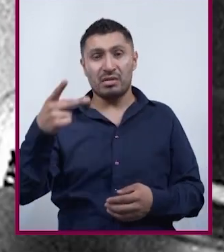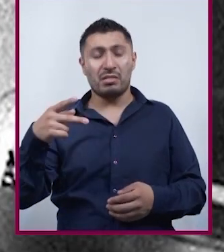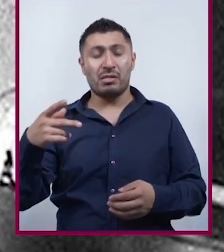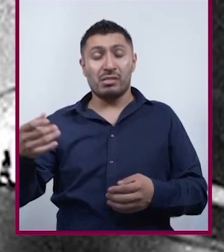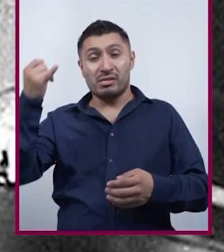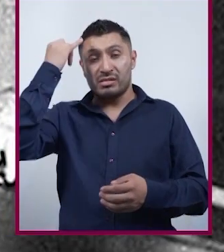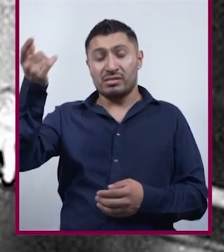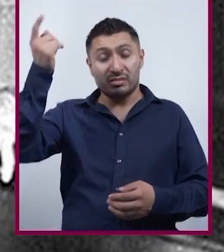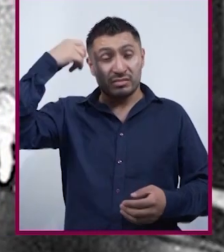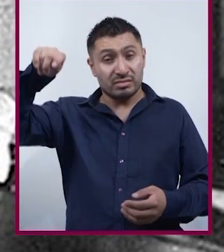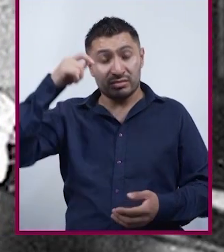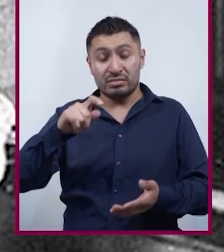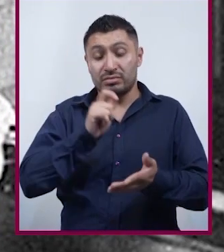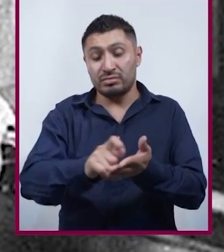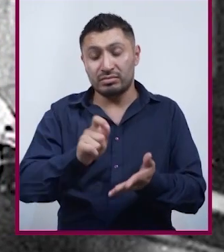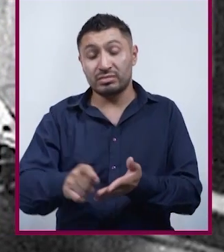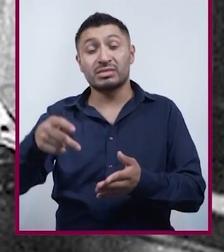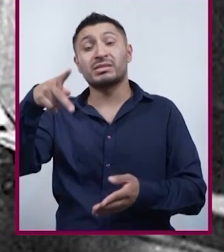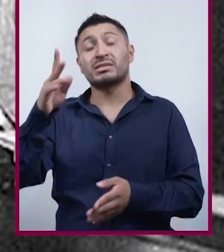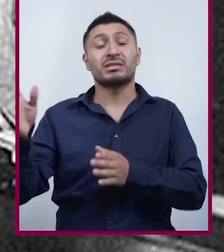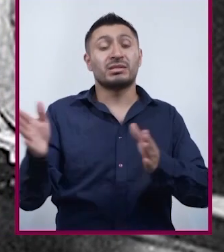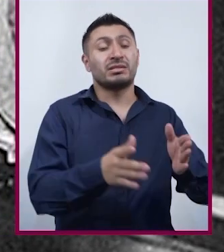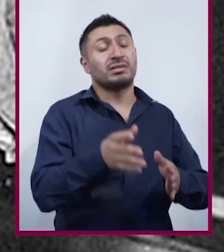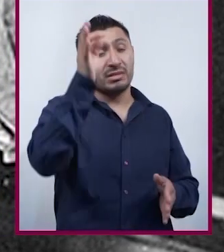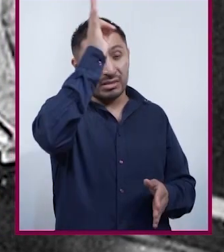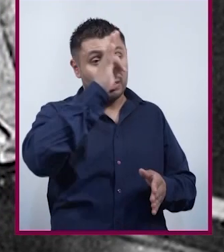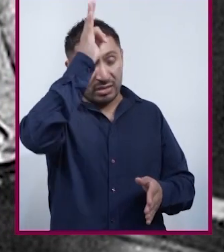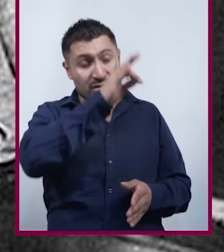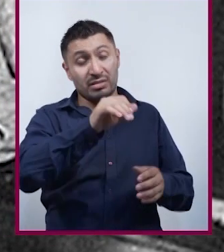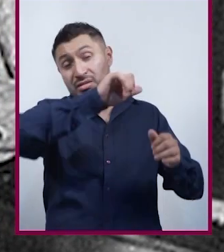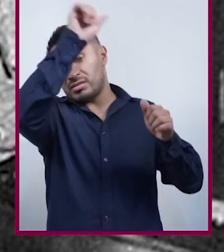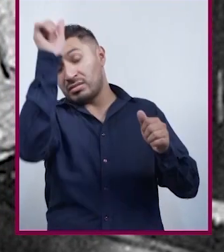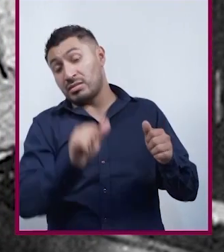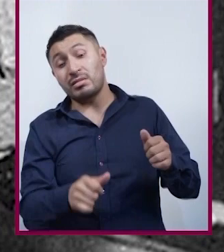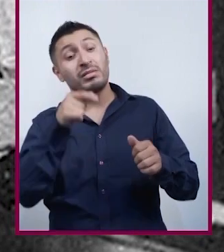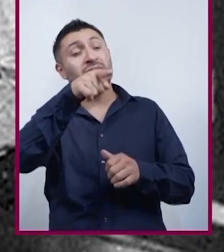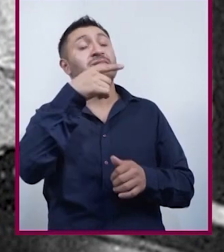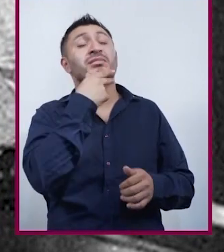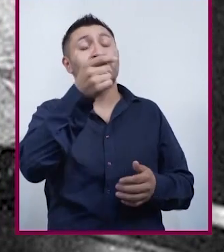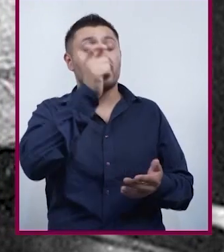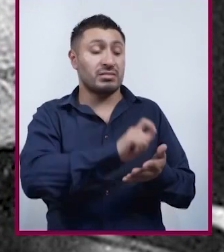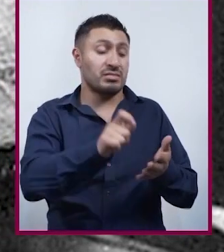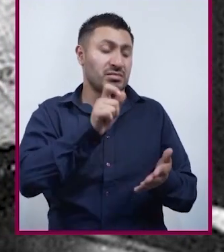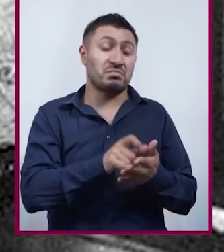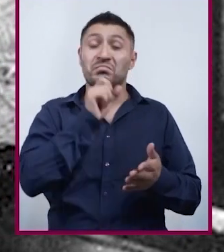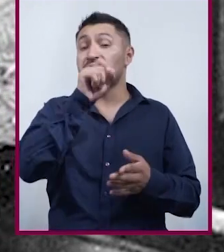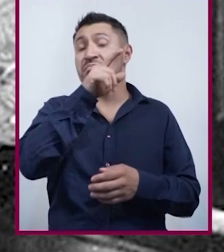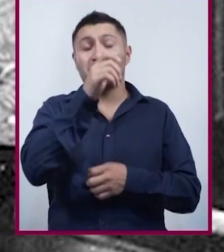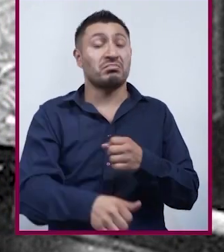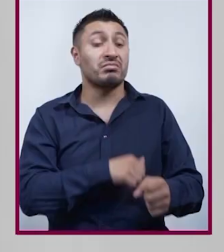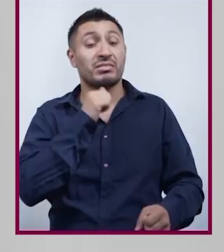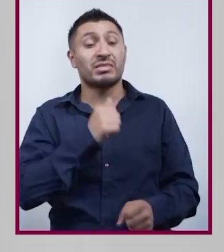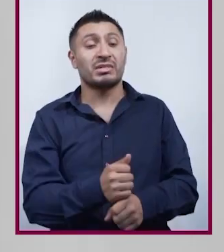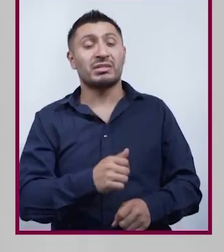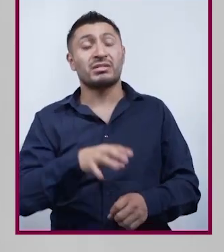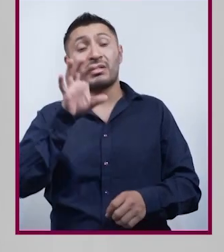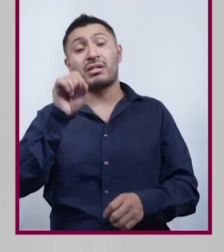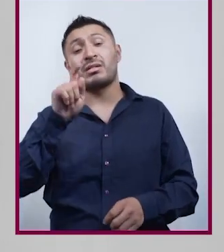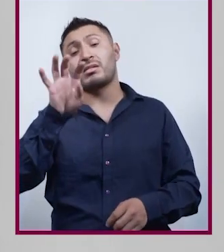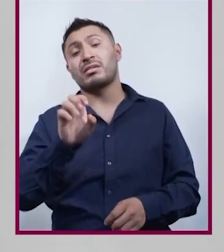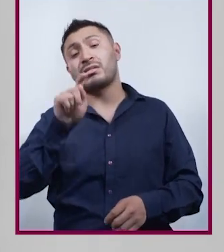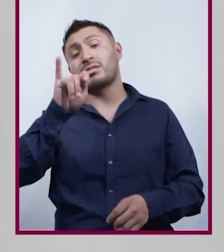formula sus postulados humanistas, mientras que en el terreno de la filosofía y el arte escribe ese mismo año el